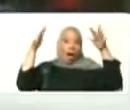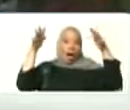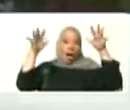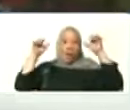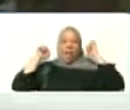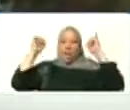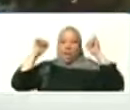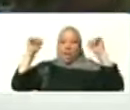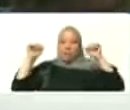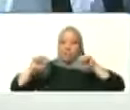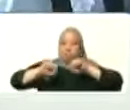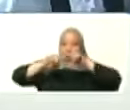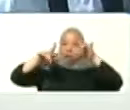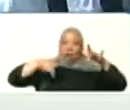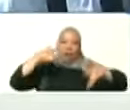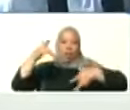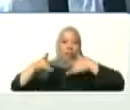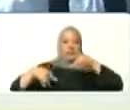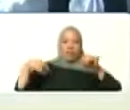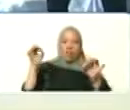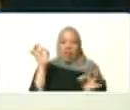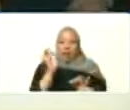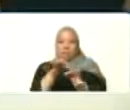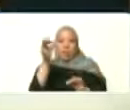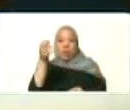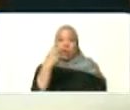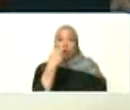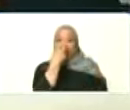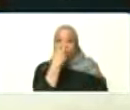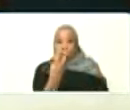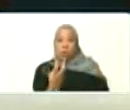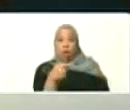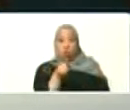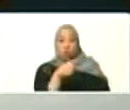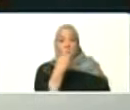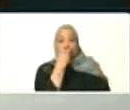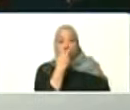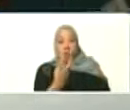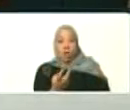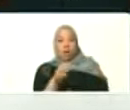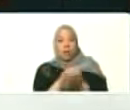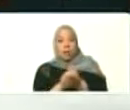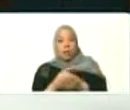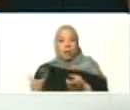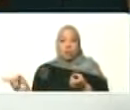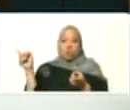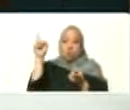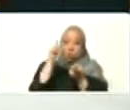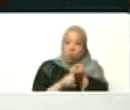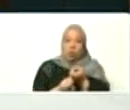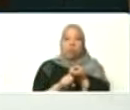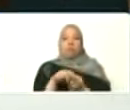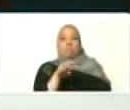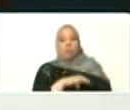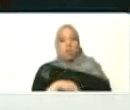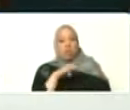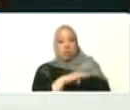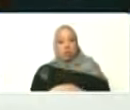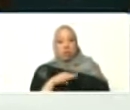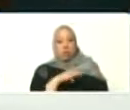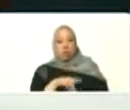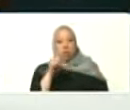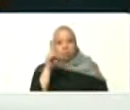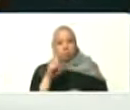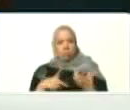magno evento, pues. Está invitado, presidente, está invitada la ciudadana Yelitze y nuestra combatiente